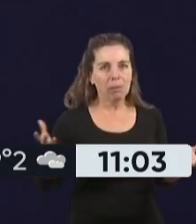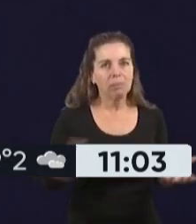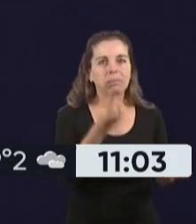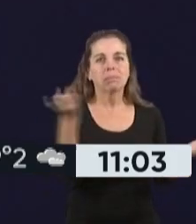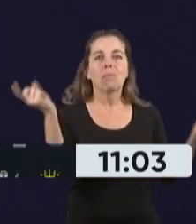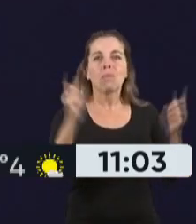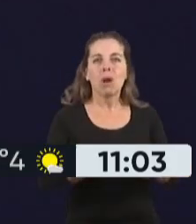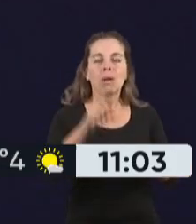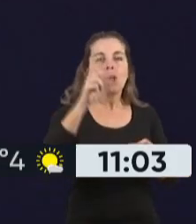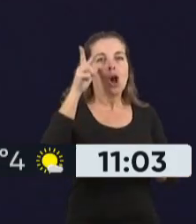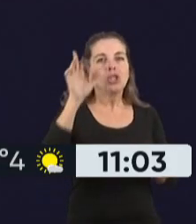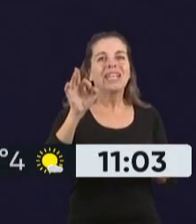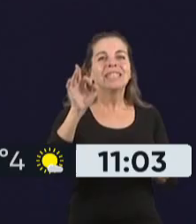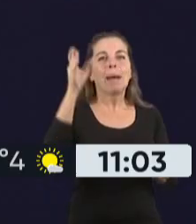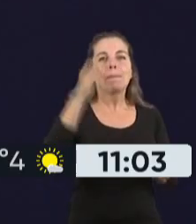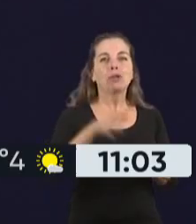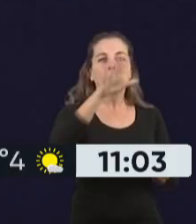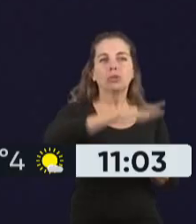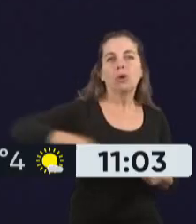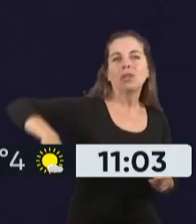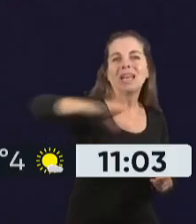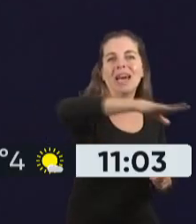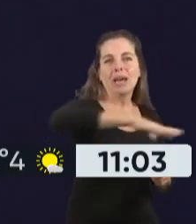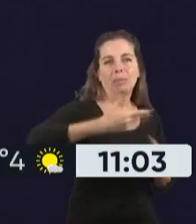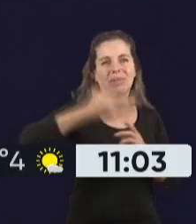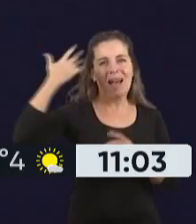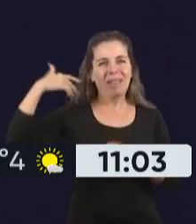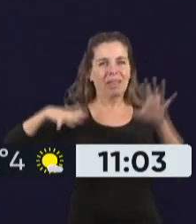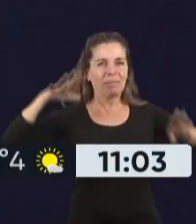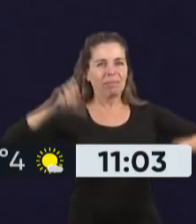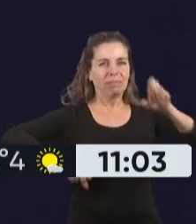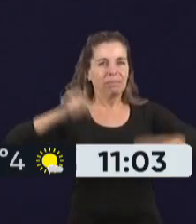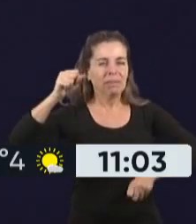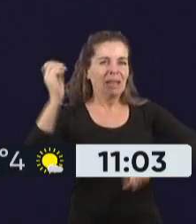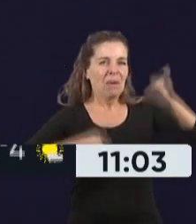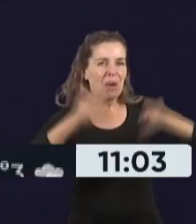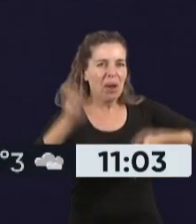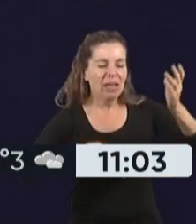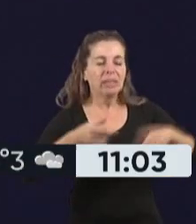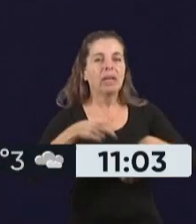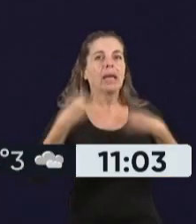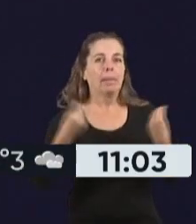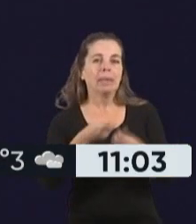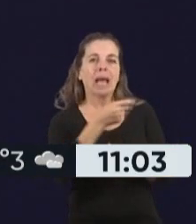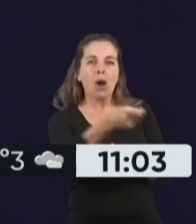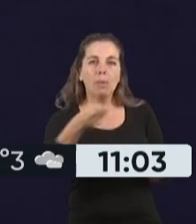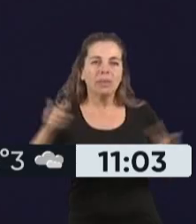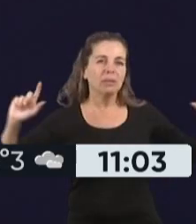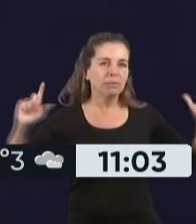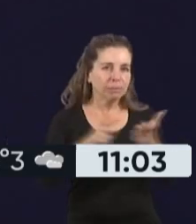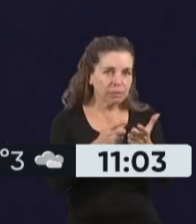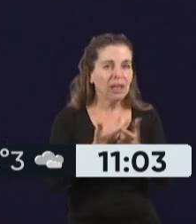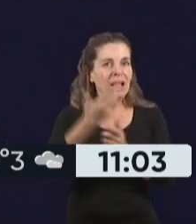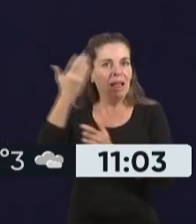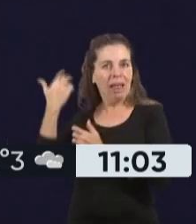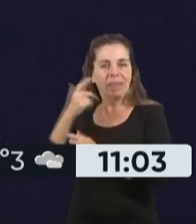territorio, que estaba a merced de los violentos, redujo la tasa de homicidios, pasó de 106